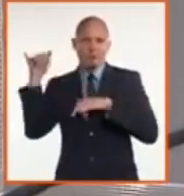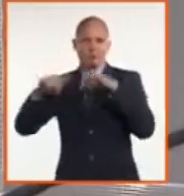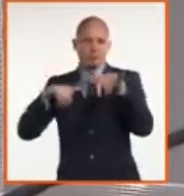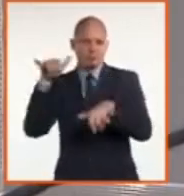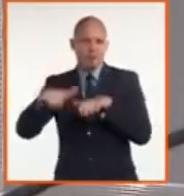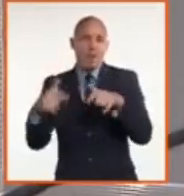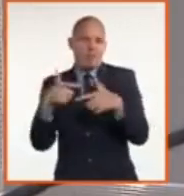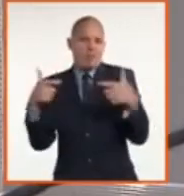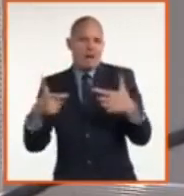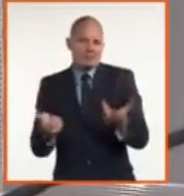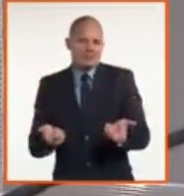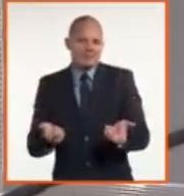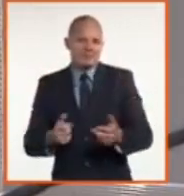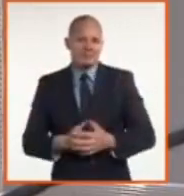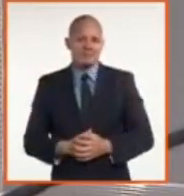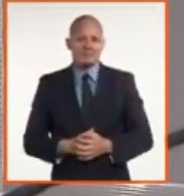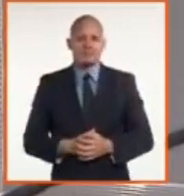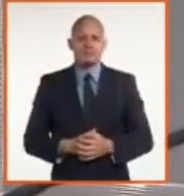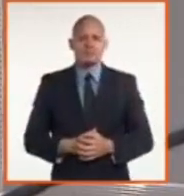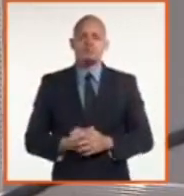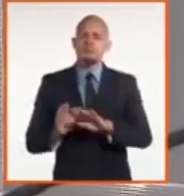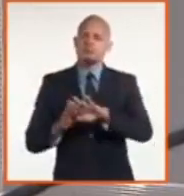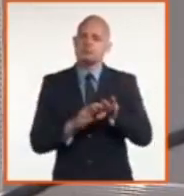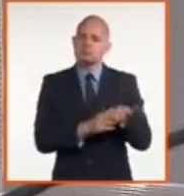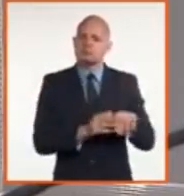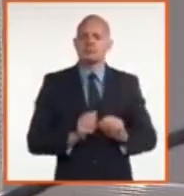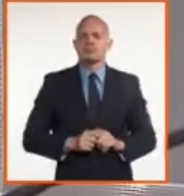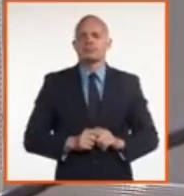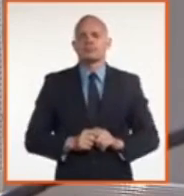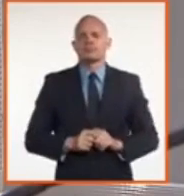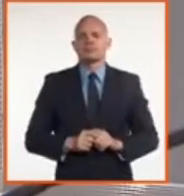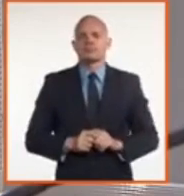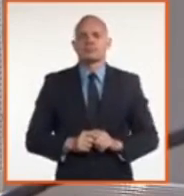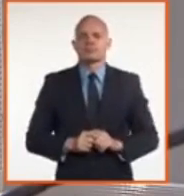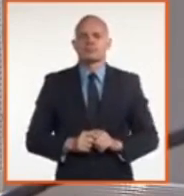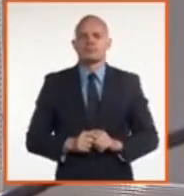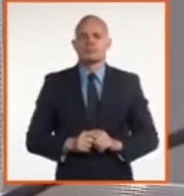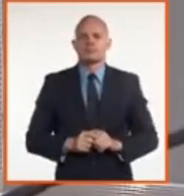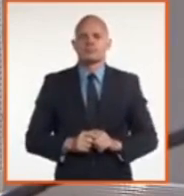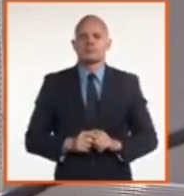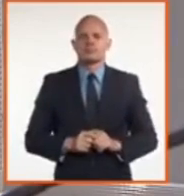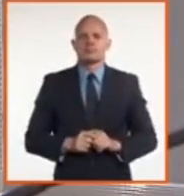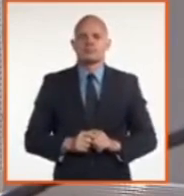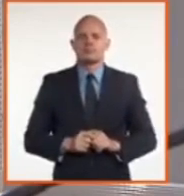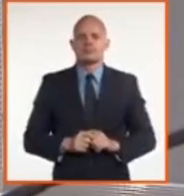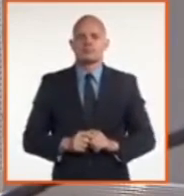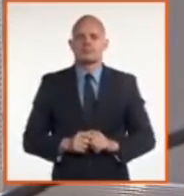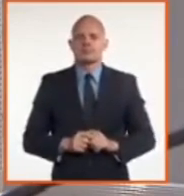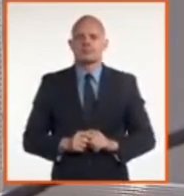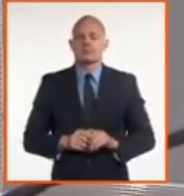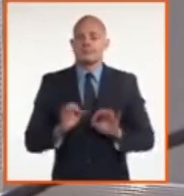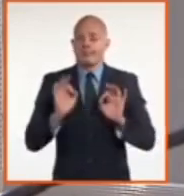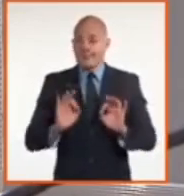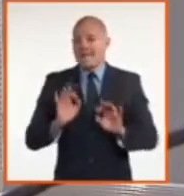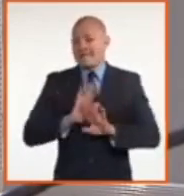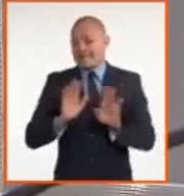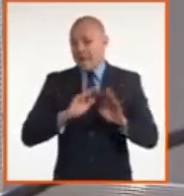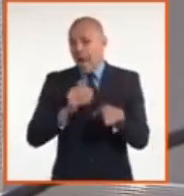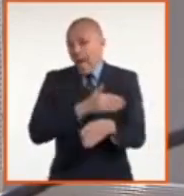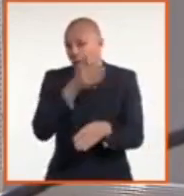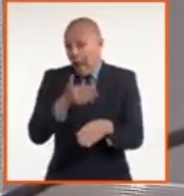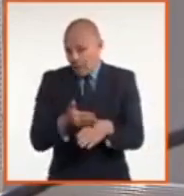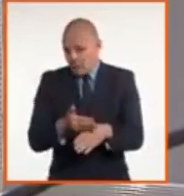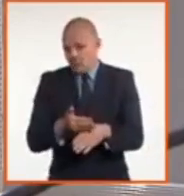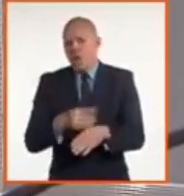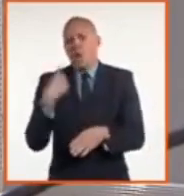ahora no sólo hemos establecido precisamente con el objetivo de que mayor cantidad de personas puedan acceder a este